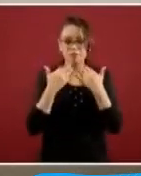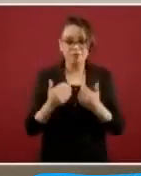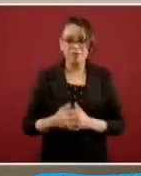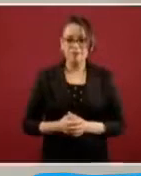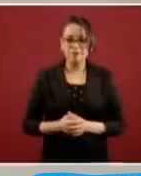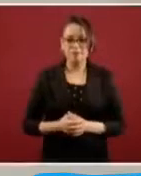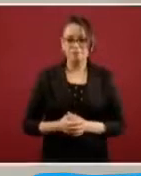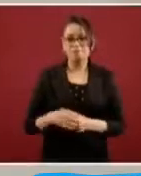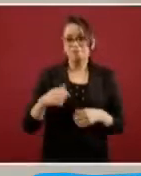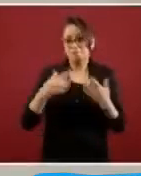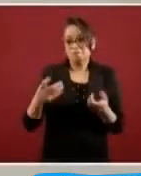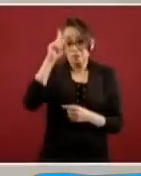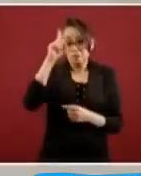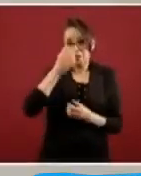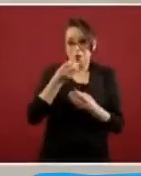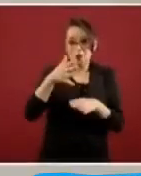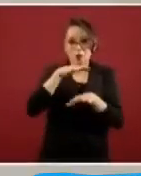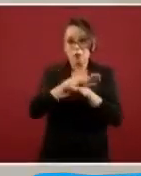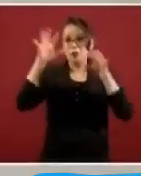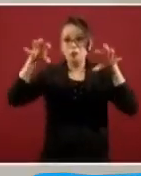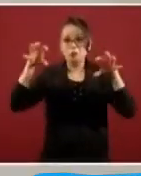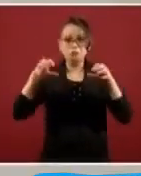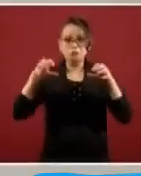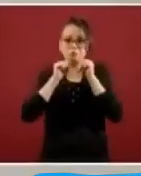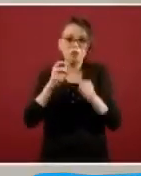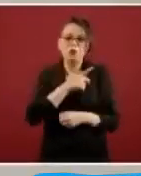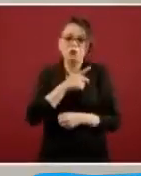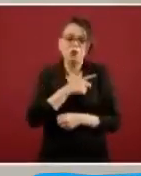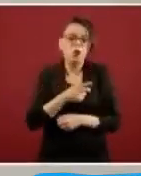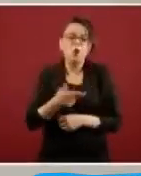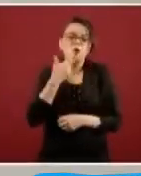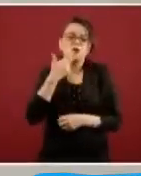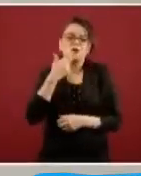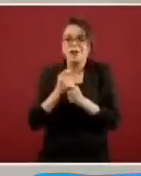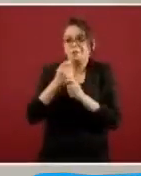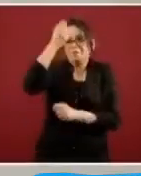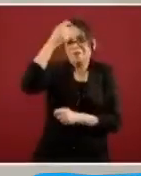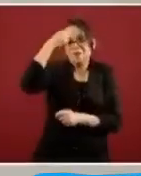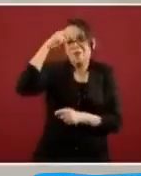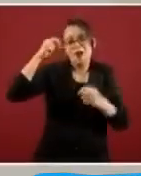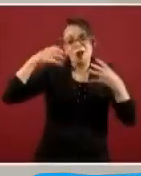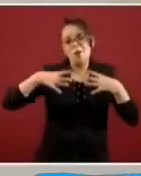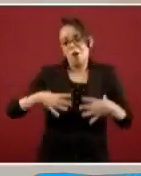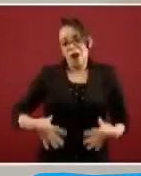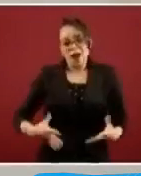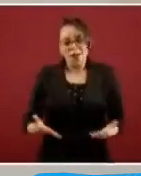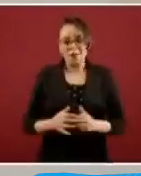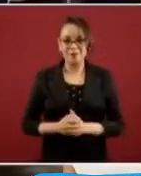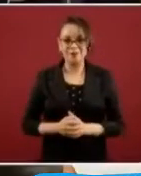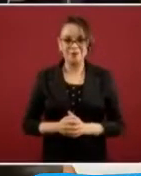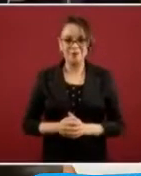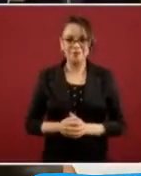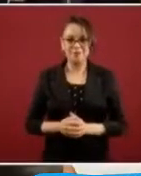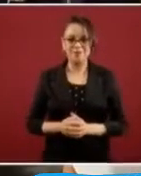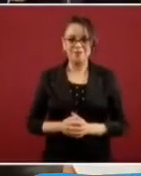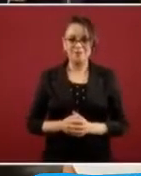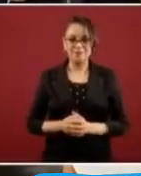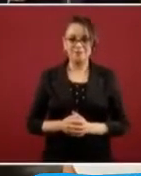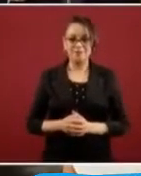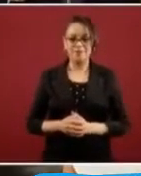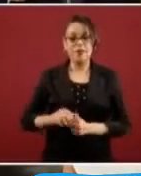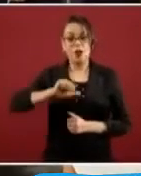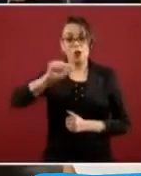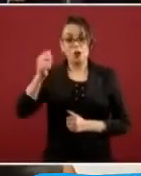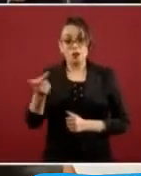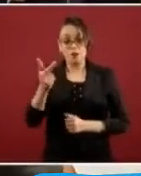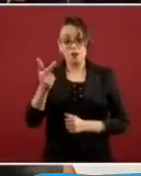contra la lluvia? Pues nada más usar un paraguas para no mojarse, ¿no? Es decir, no habría un papel claro. Ahora, la otra pregunta me interesa mucho y